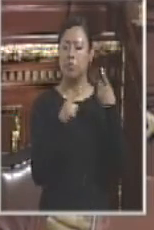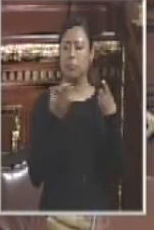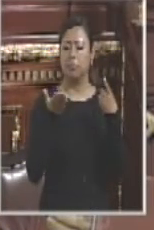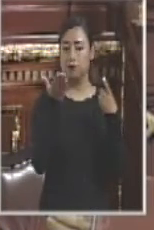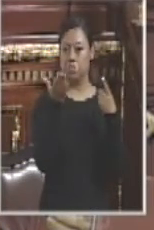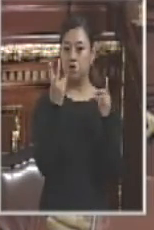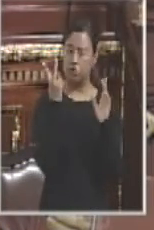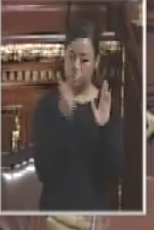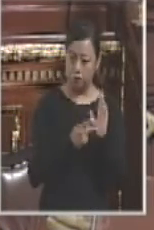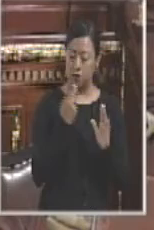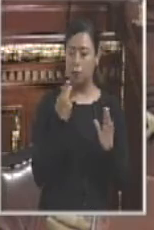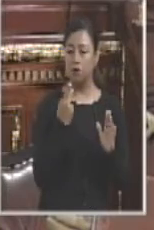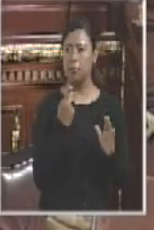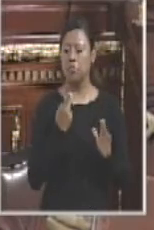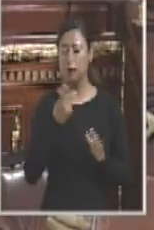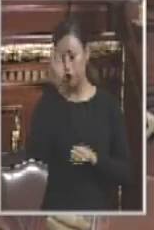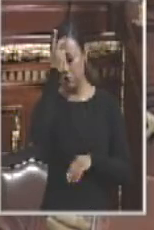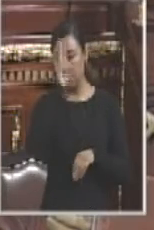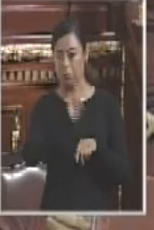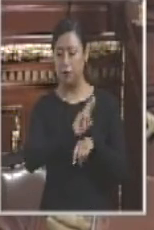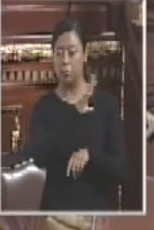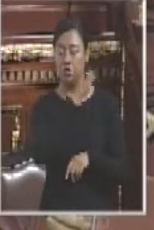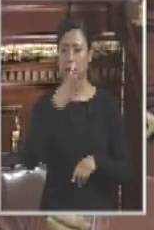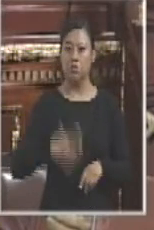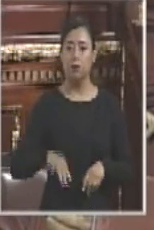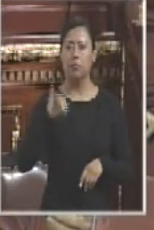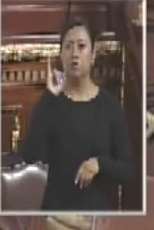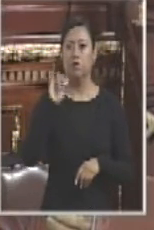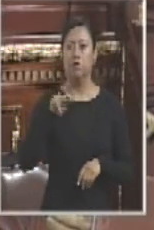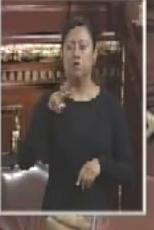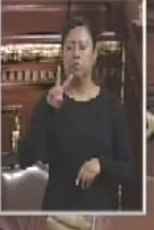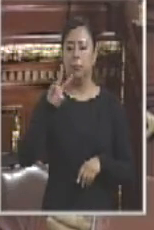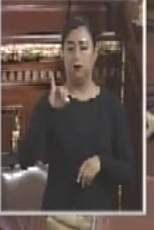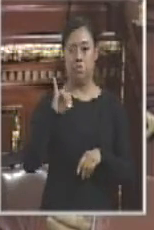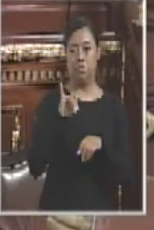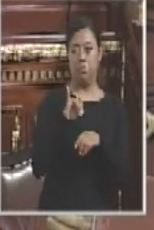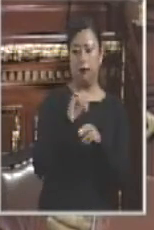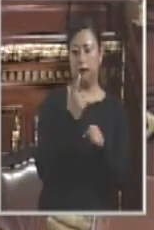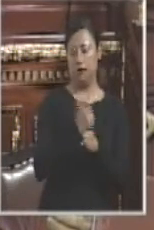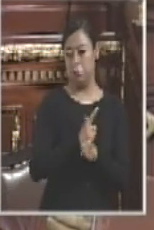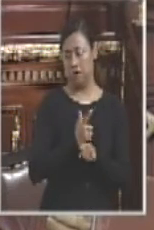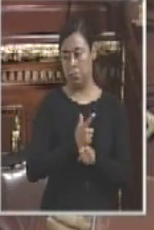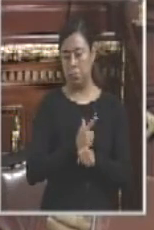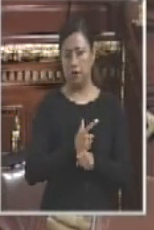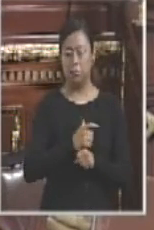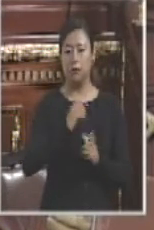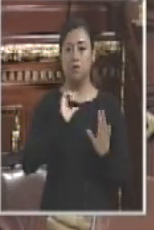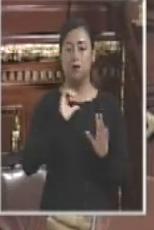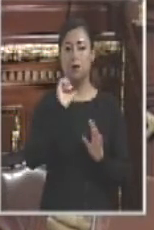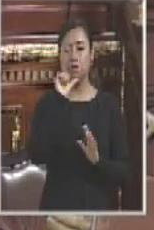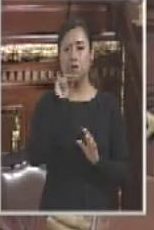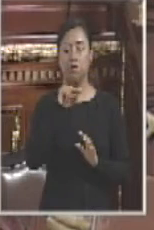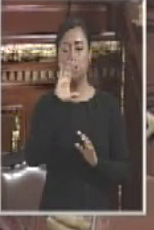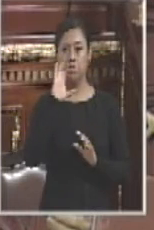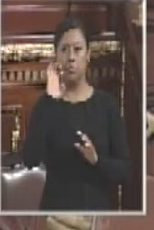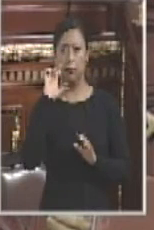solicita nuevamente al director general del Instituto de Vivienda, licenciado Anselmo Peña